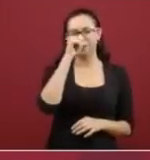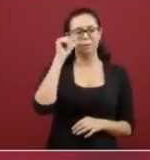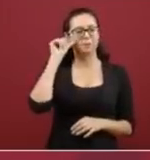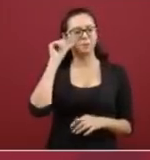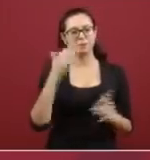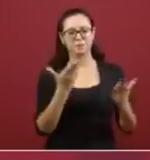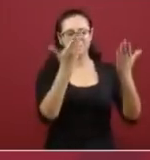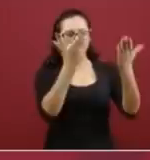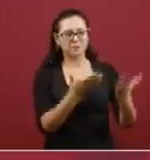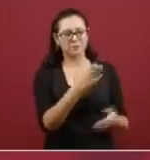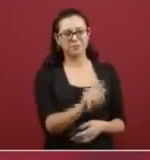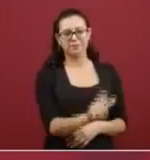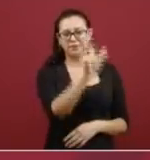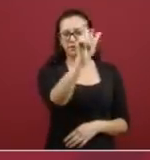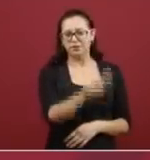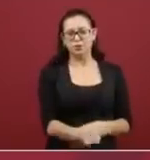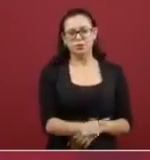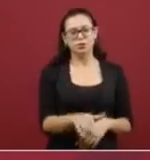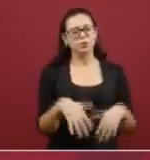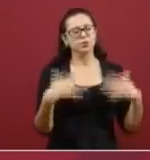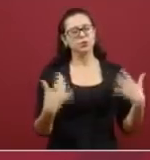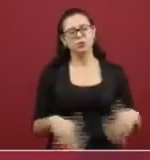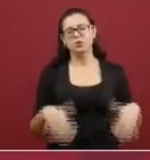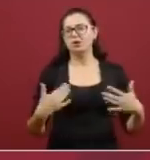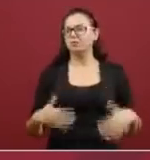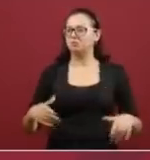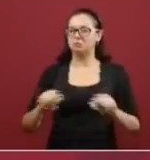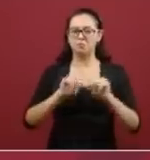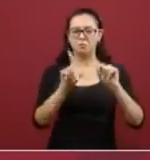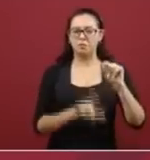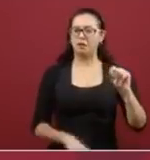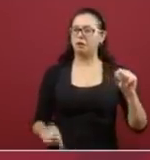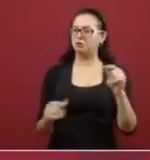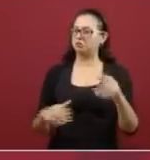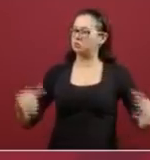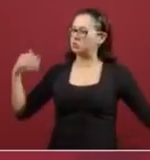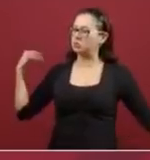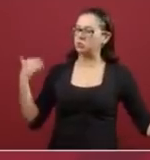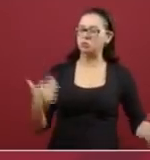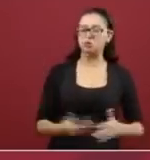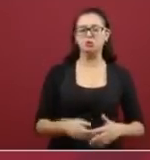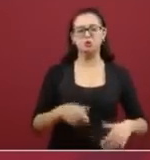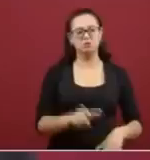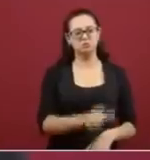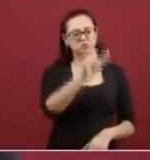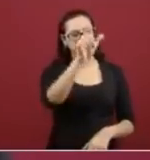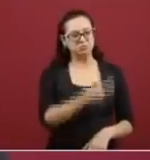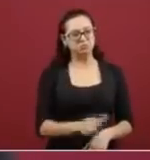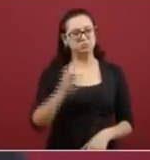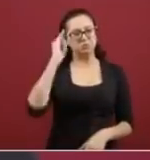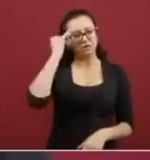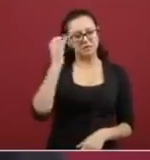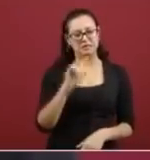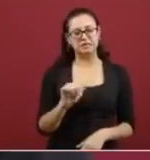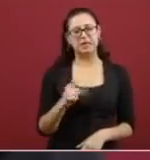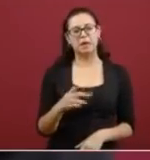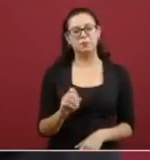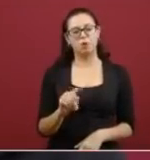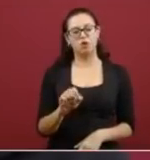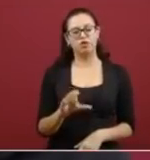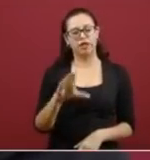presidente que ha habido en la historia de nuestro país, un indígena zapoteco